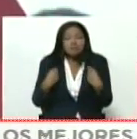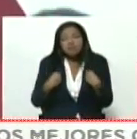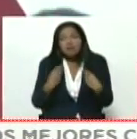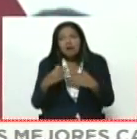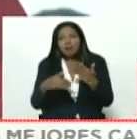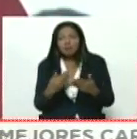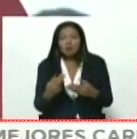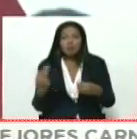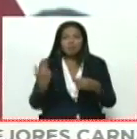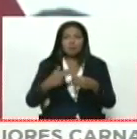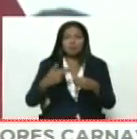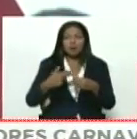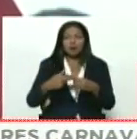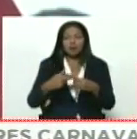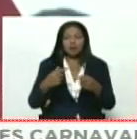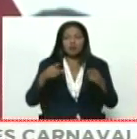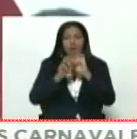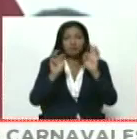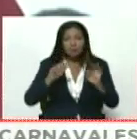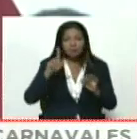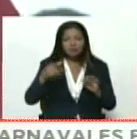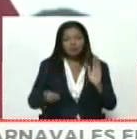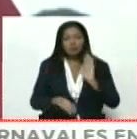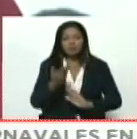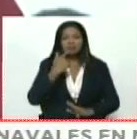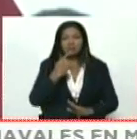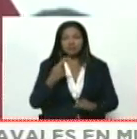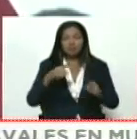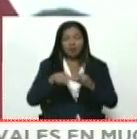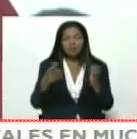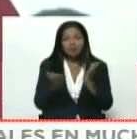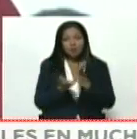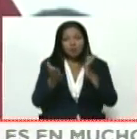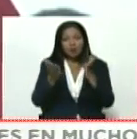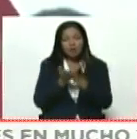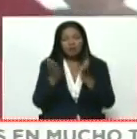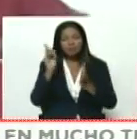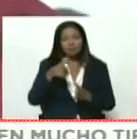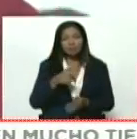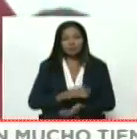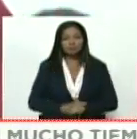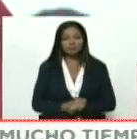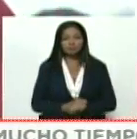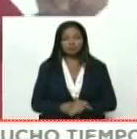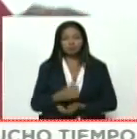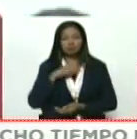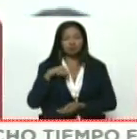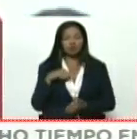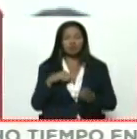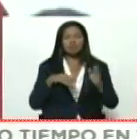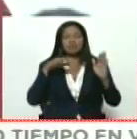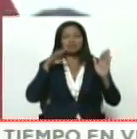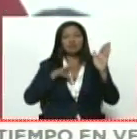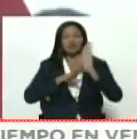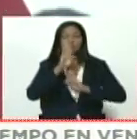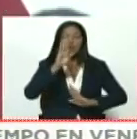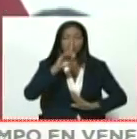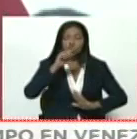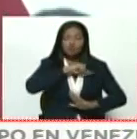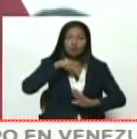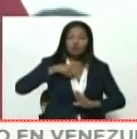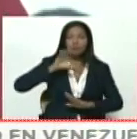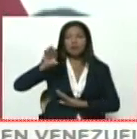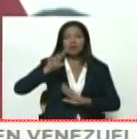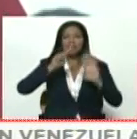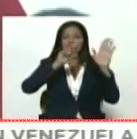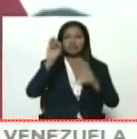de la bonanza petrolera. Pero es importante decir que esta escuela se está desarrollando en un país donde el